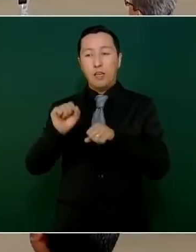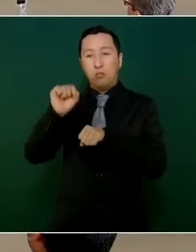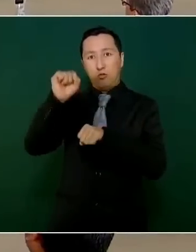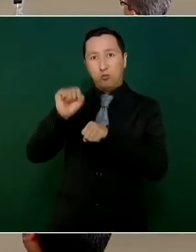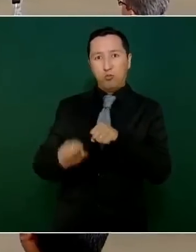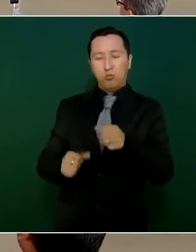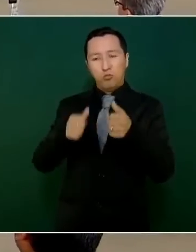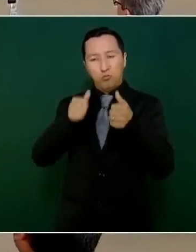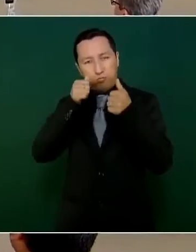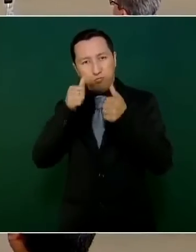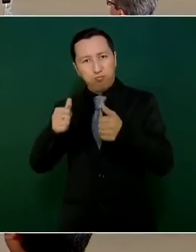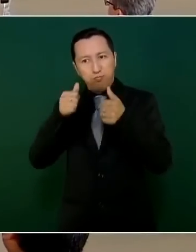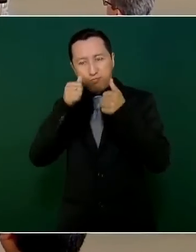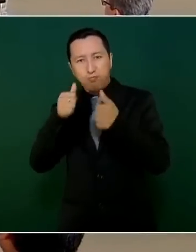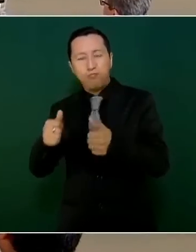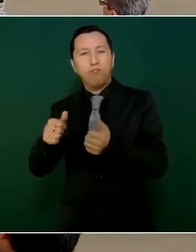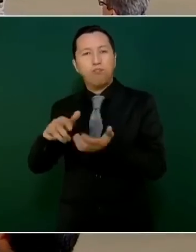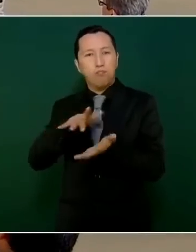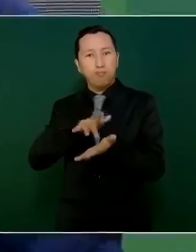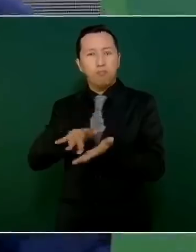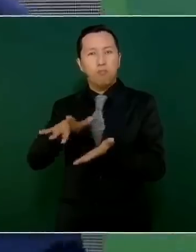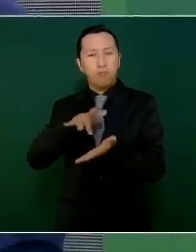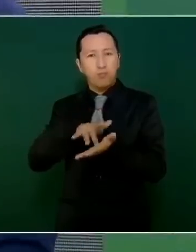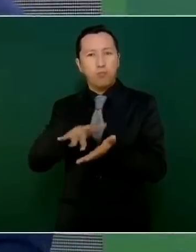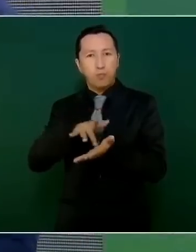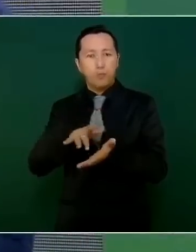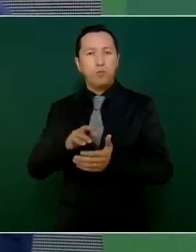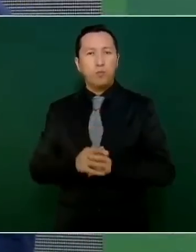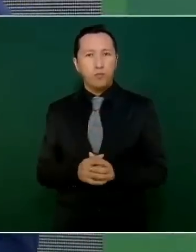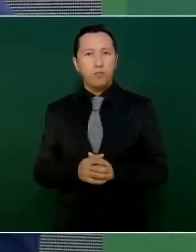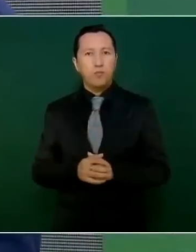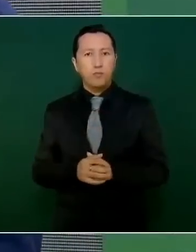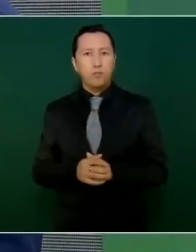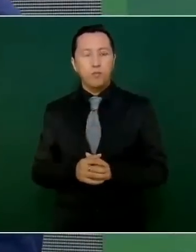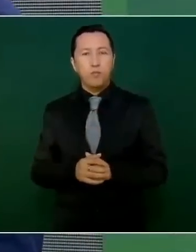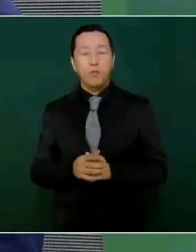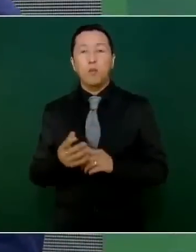Tan es así que el nuevo aeropuerto de Tulum